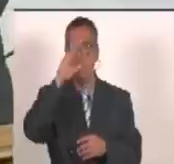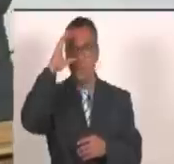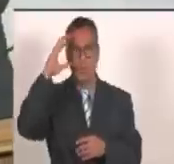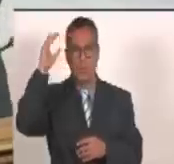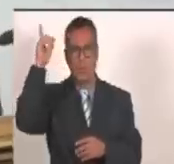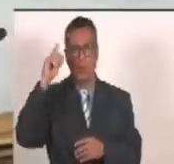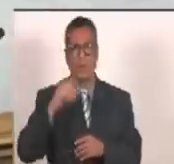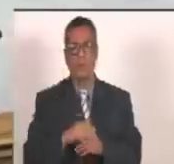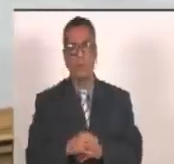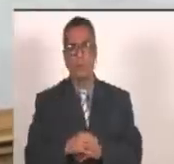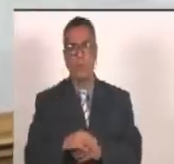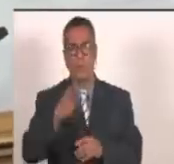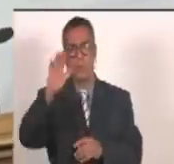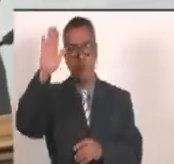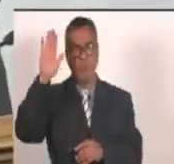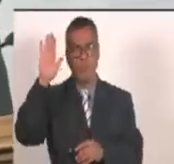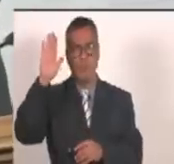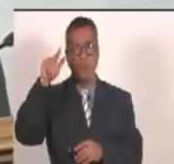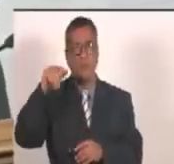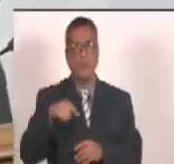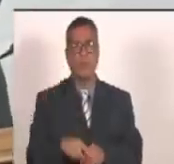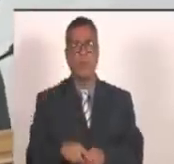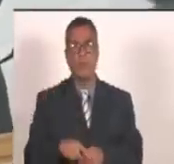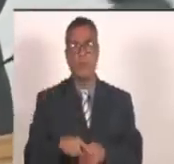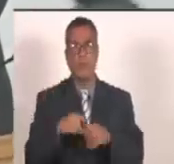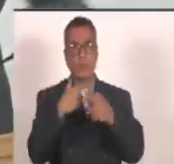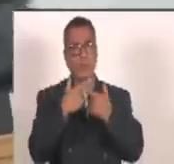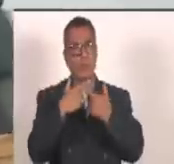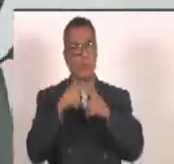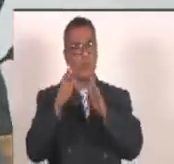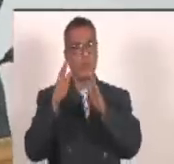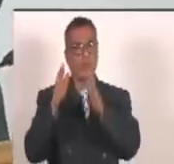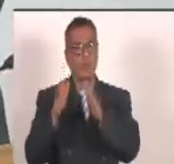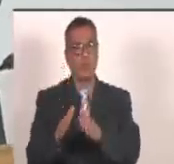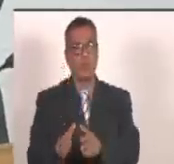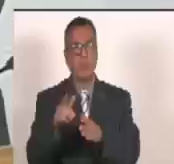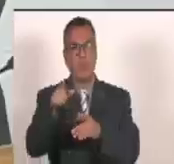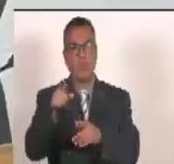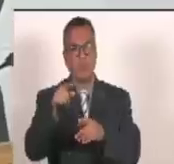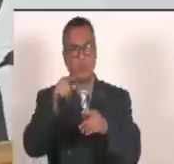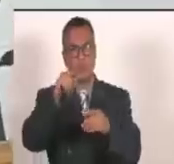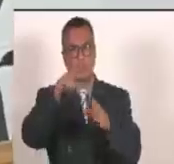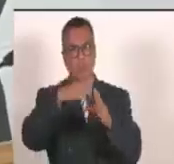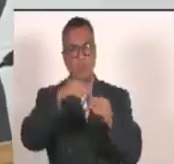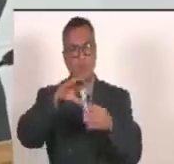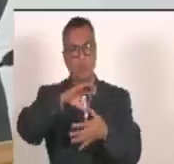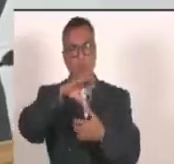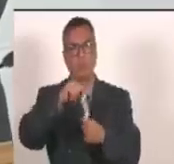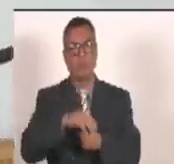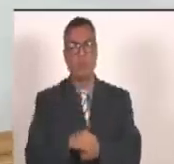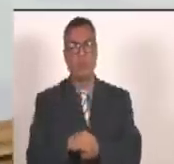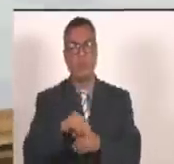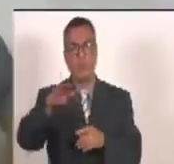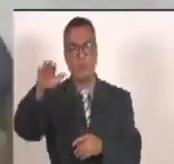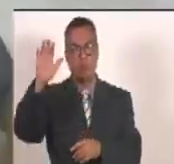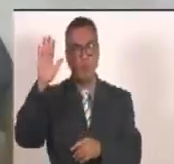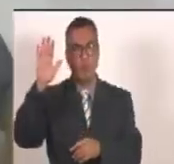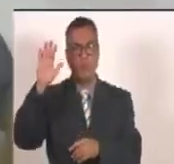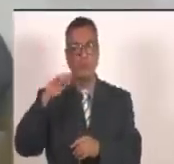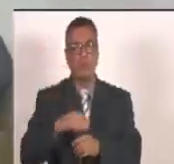Dios, jura por los libertadores del continente americano,